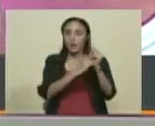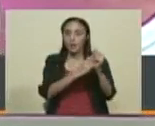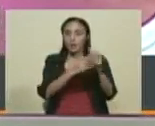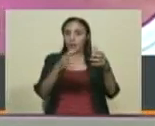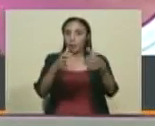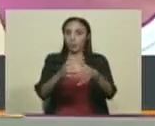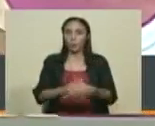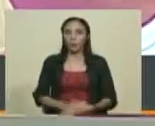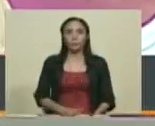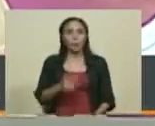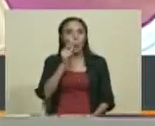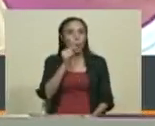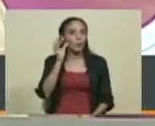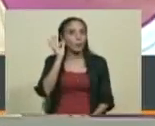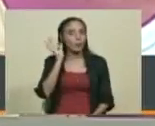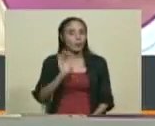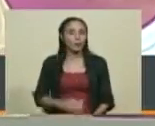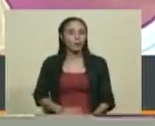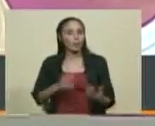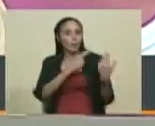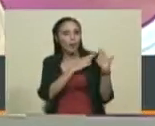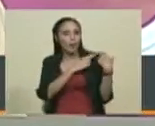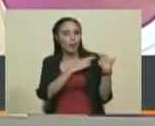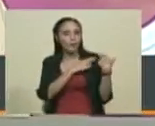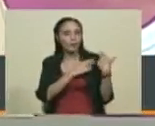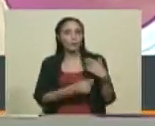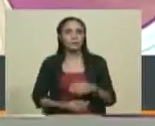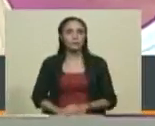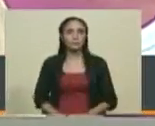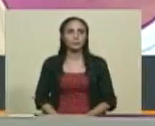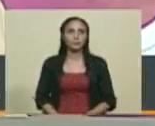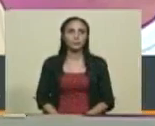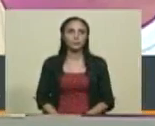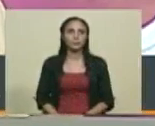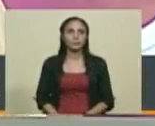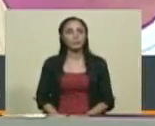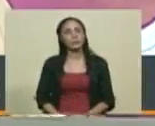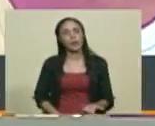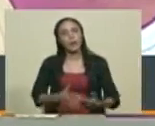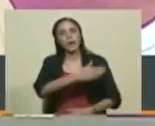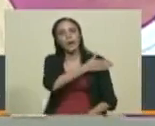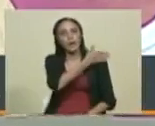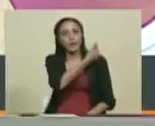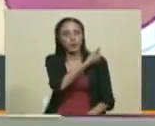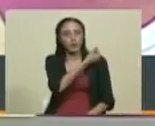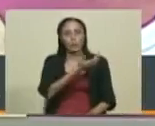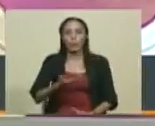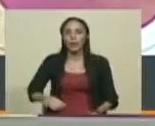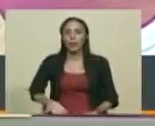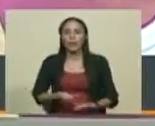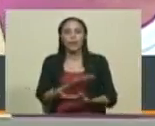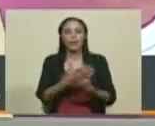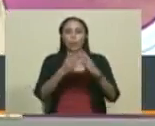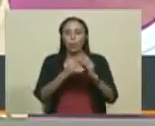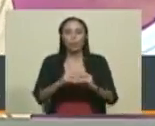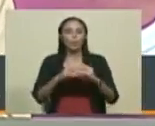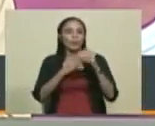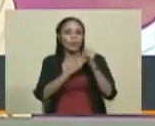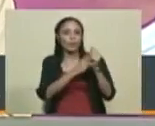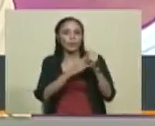como lideresas, como jefes, como jefas, como gerentes, como gerentes, como